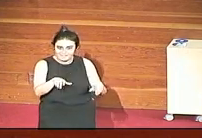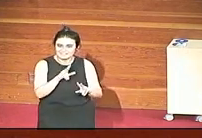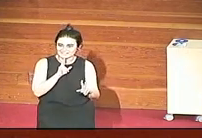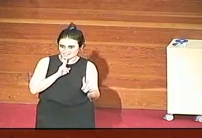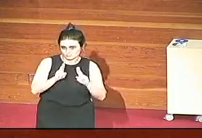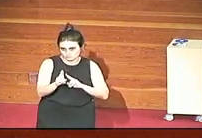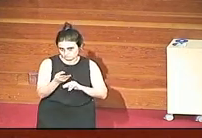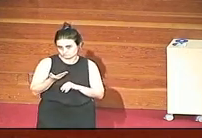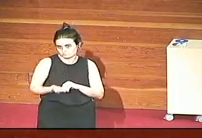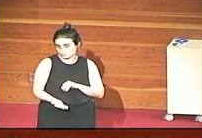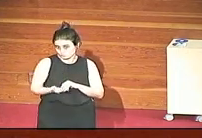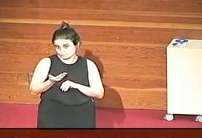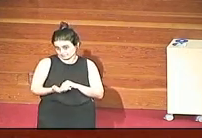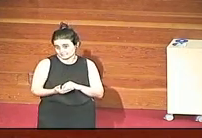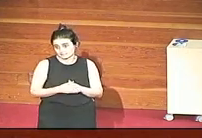importante